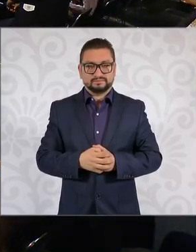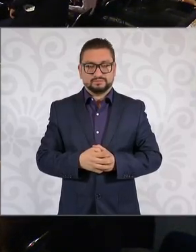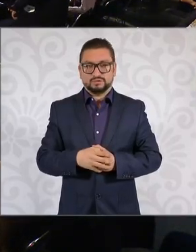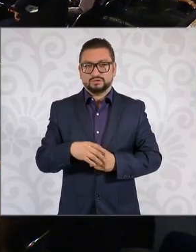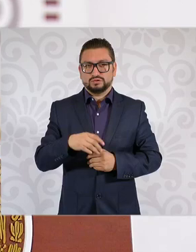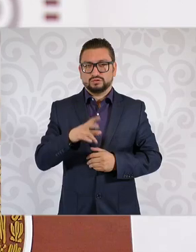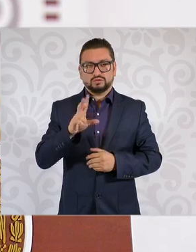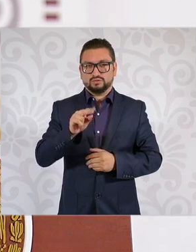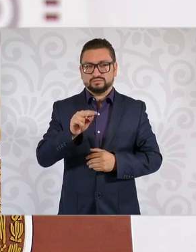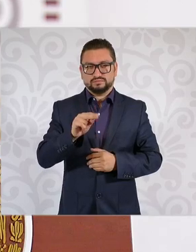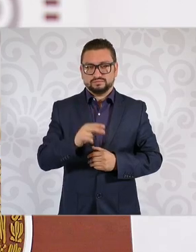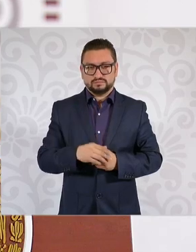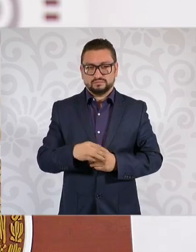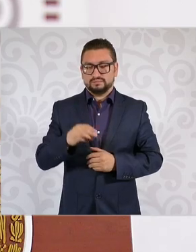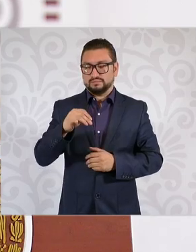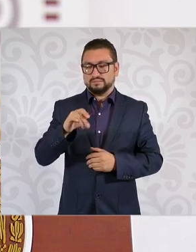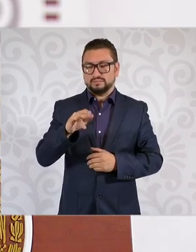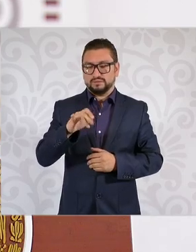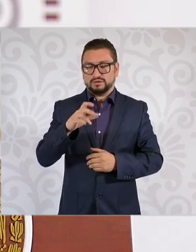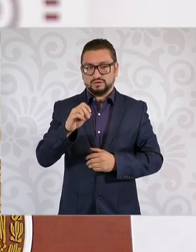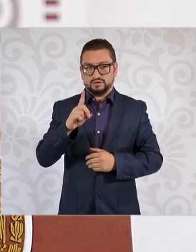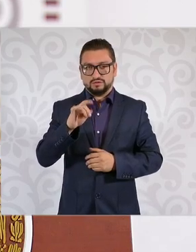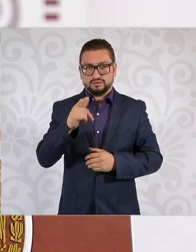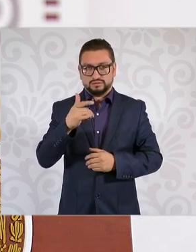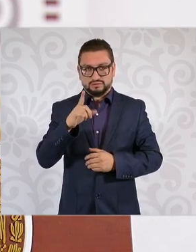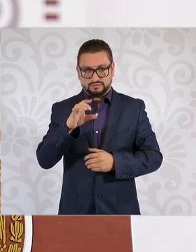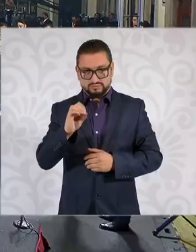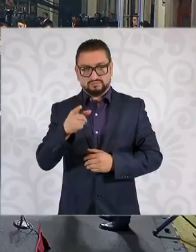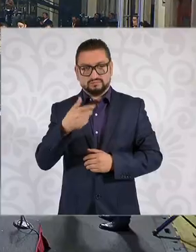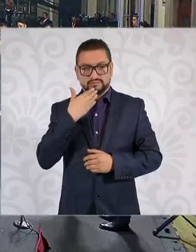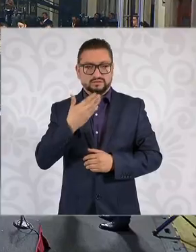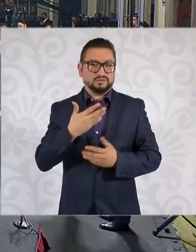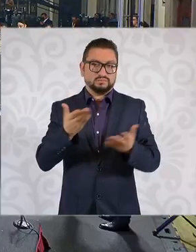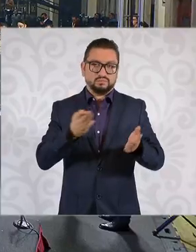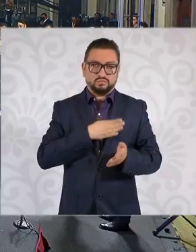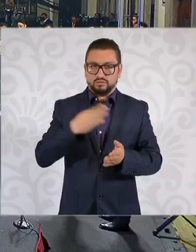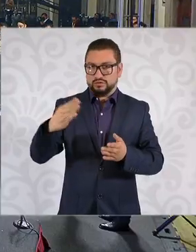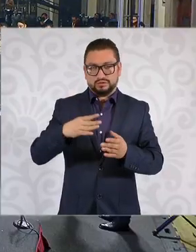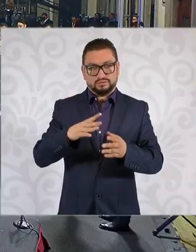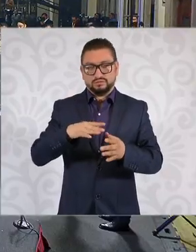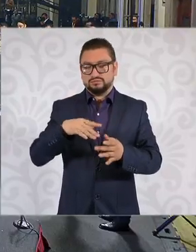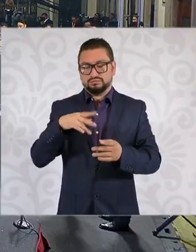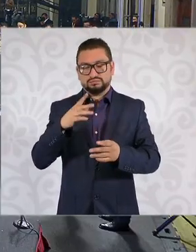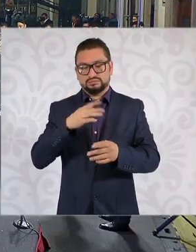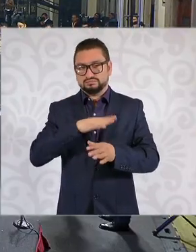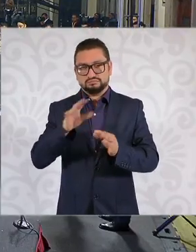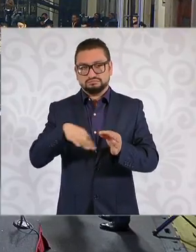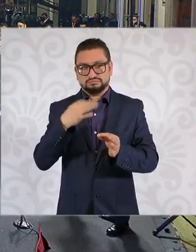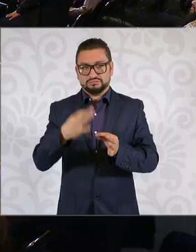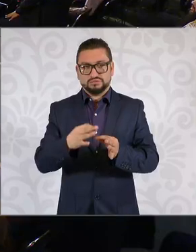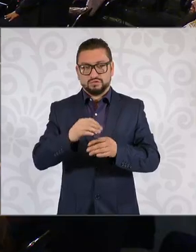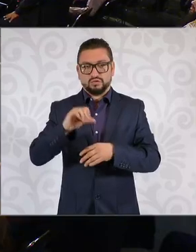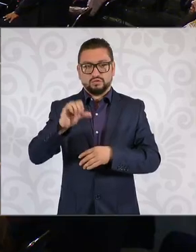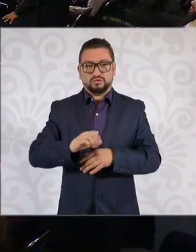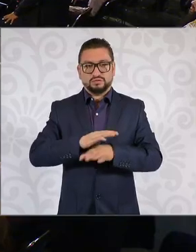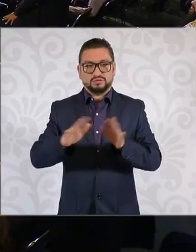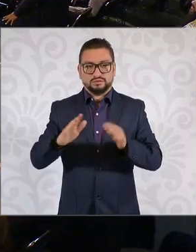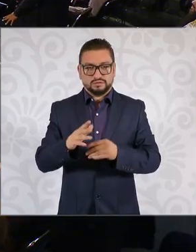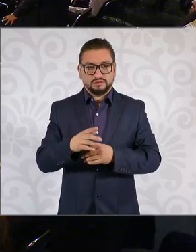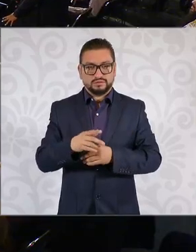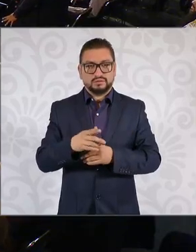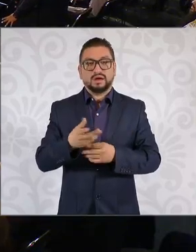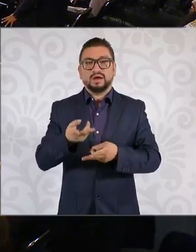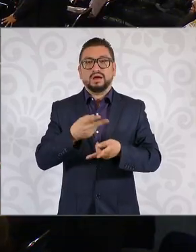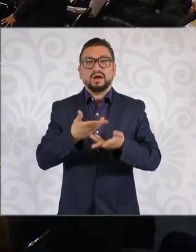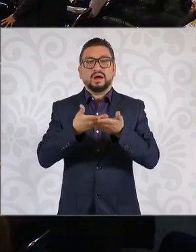No, Mario Delgado se reúne. Sí. Bueno, lo dejamos aquí. Viene el detector